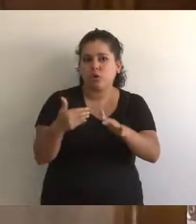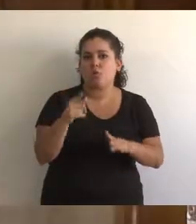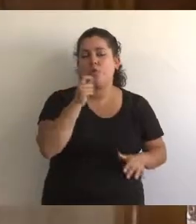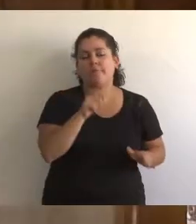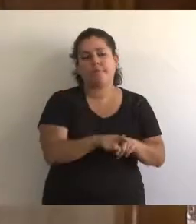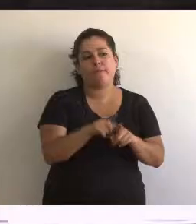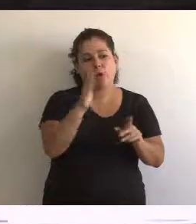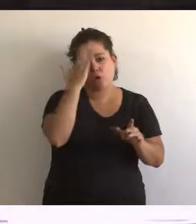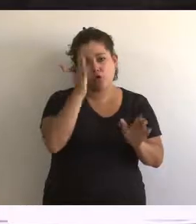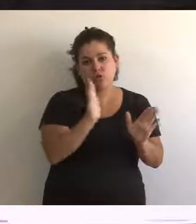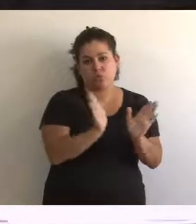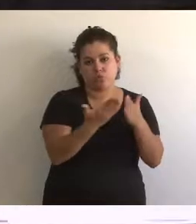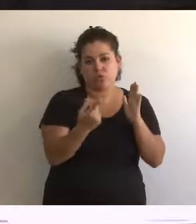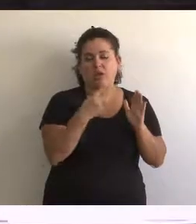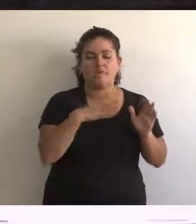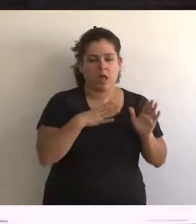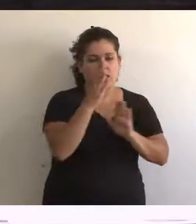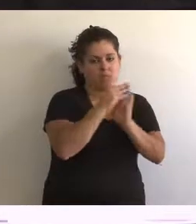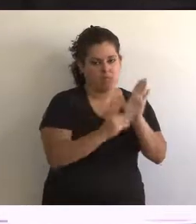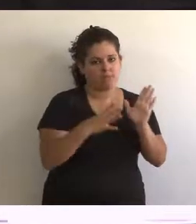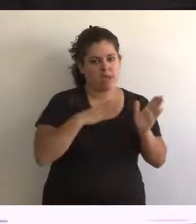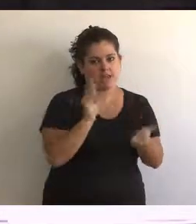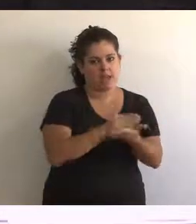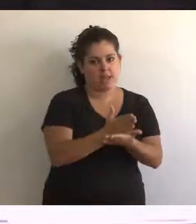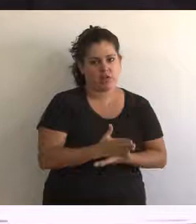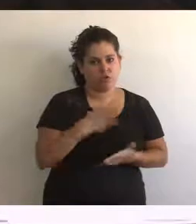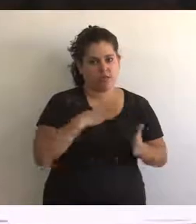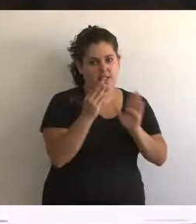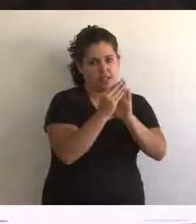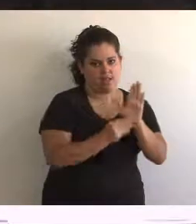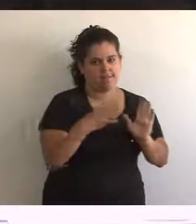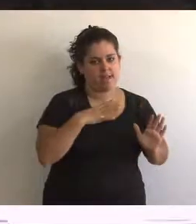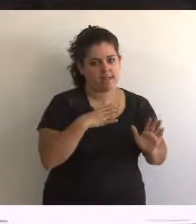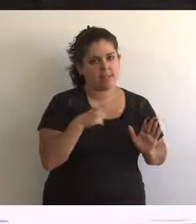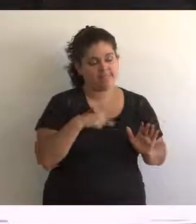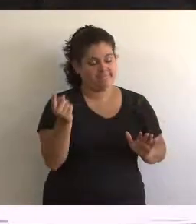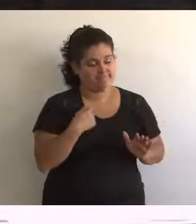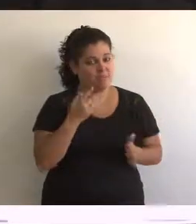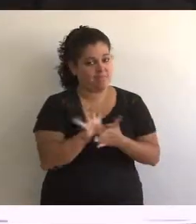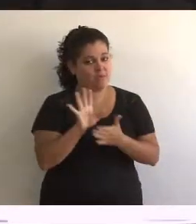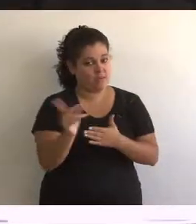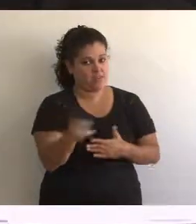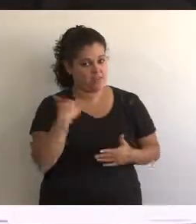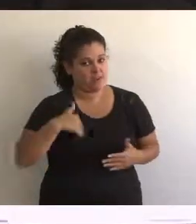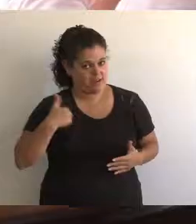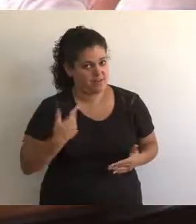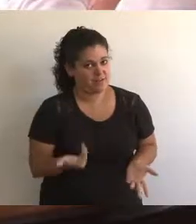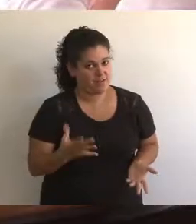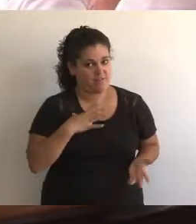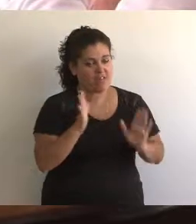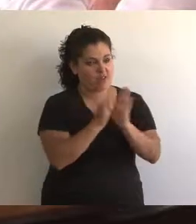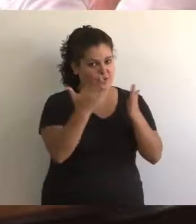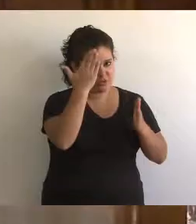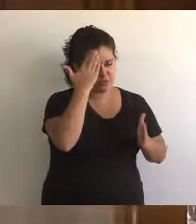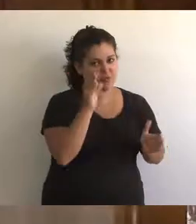una constitución que debería incluir más derechos de los que tiene, y tal vez es una de las deudas que tenemos los argentinos, de volver a discutir